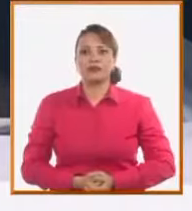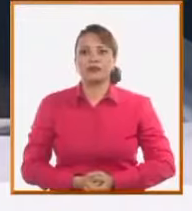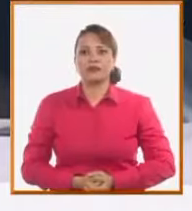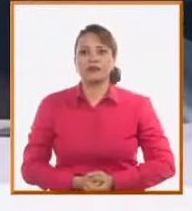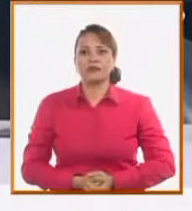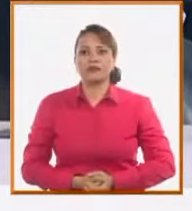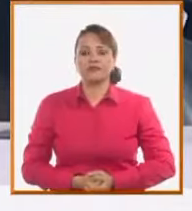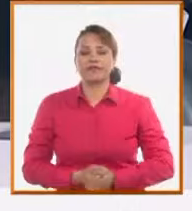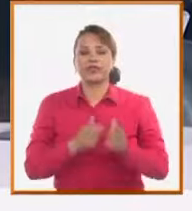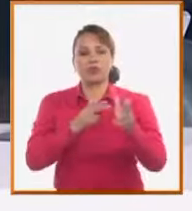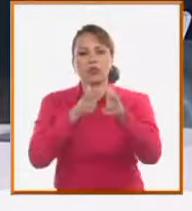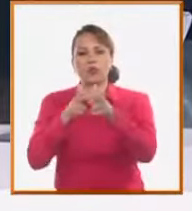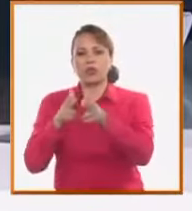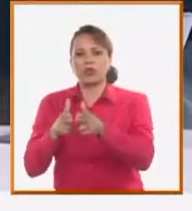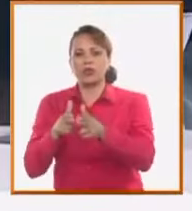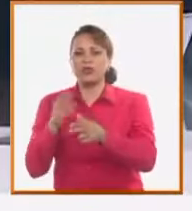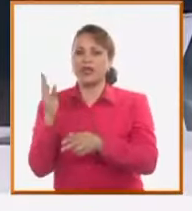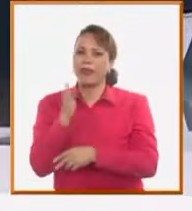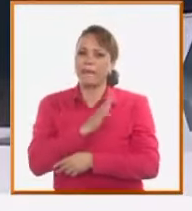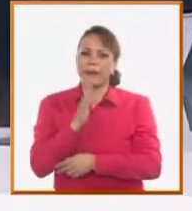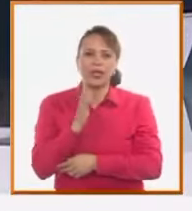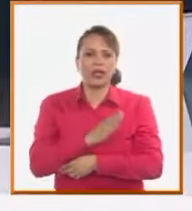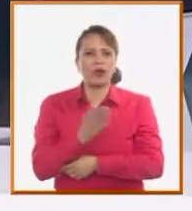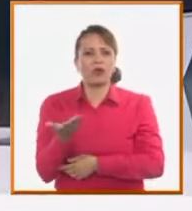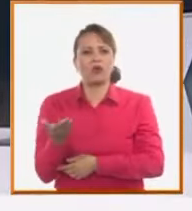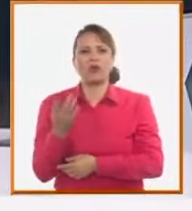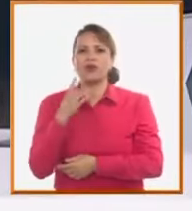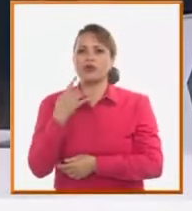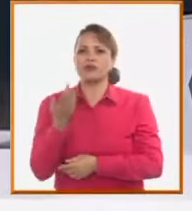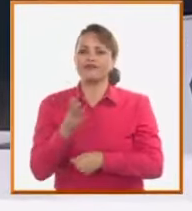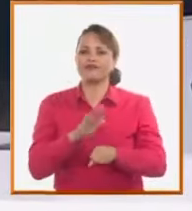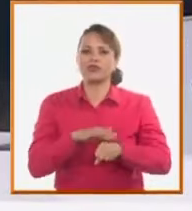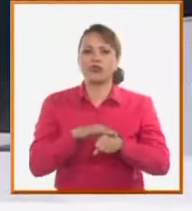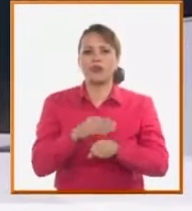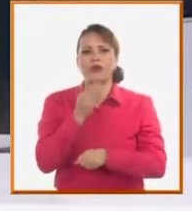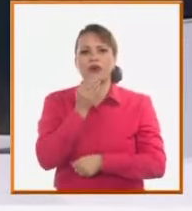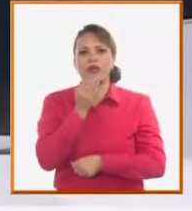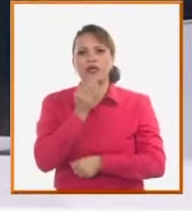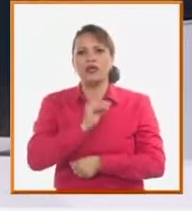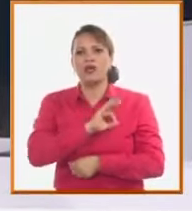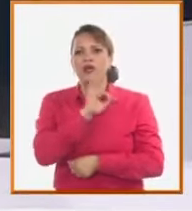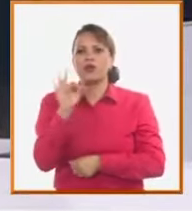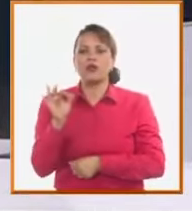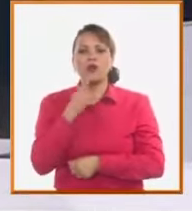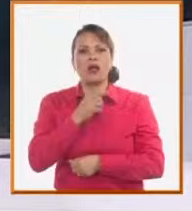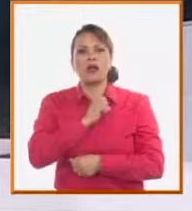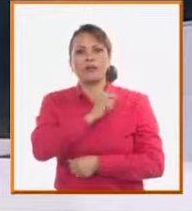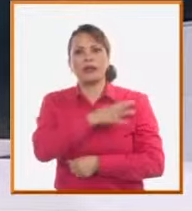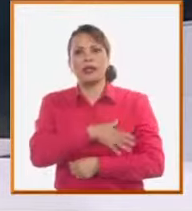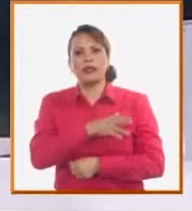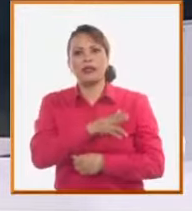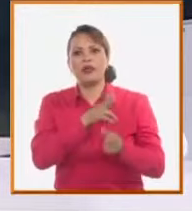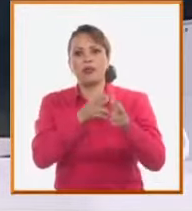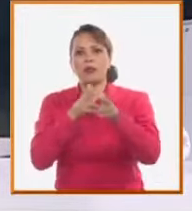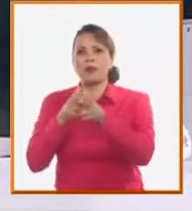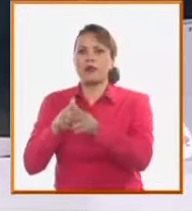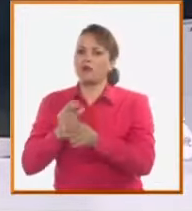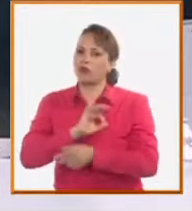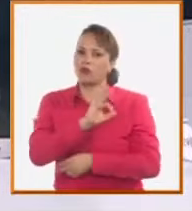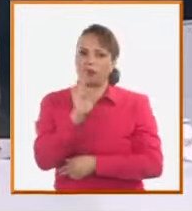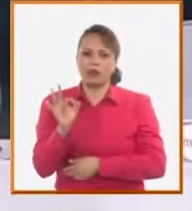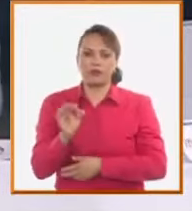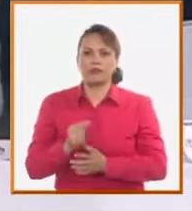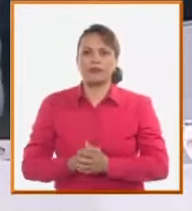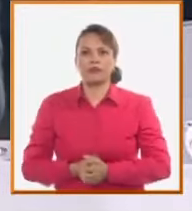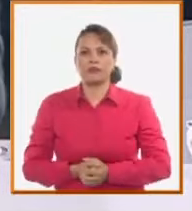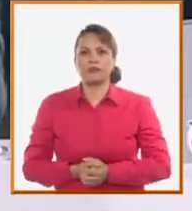Esta masacre es ya una de las peores de la ofensiva israelí. Hamas acusa al ejército hebreo de disparar contra una multitud. La organización